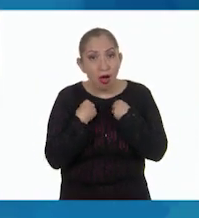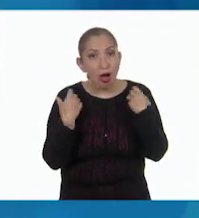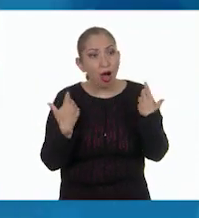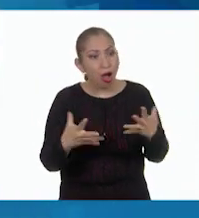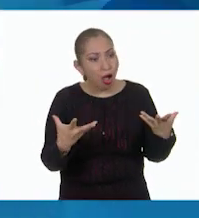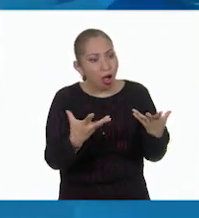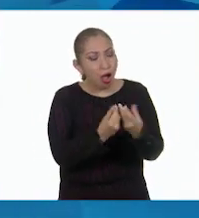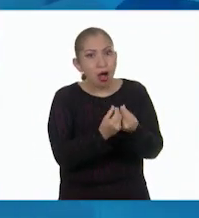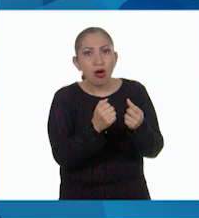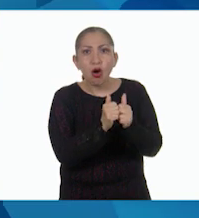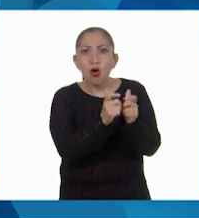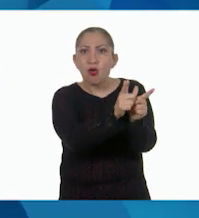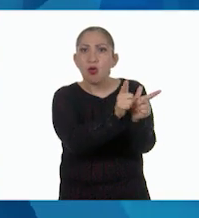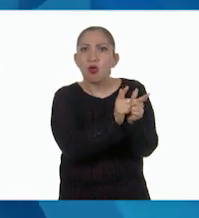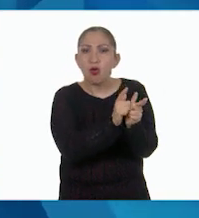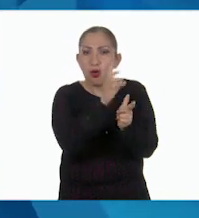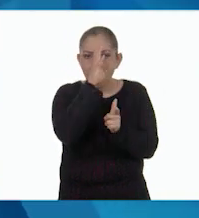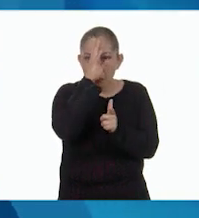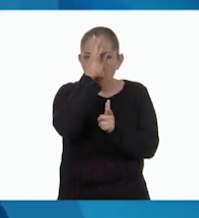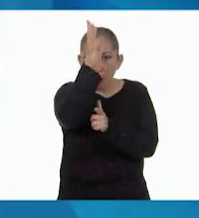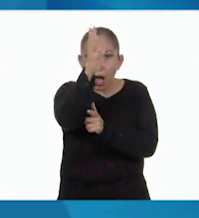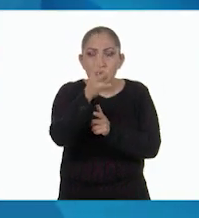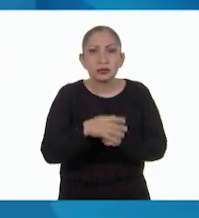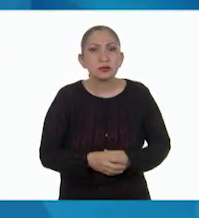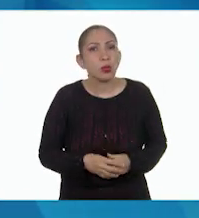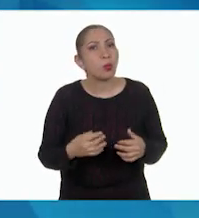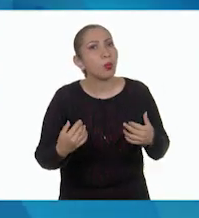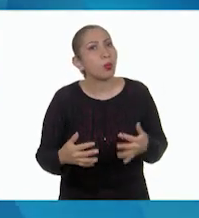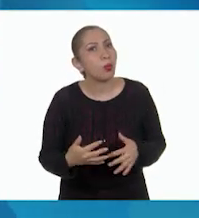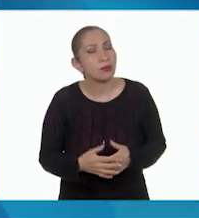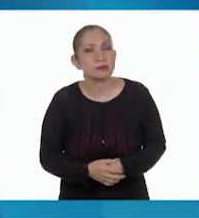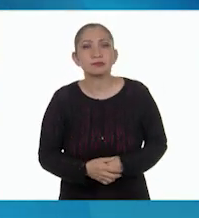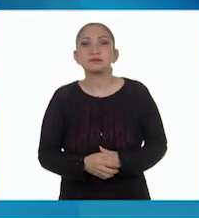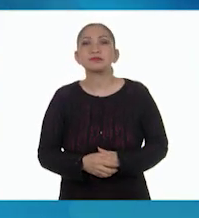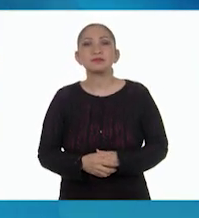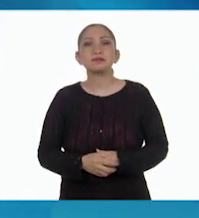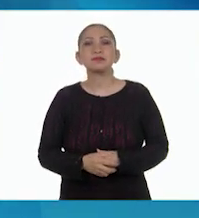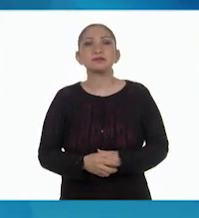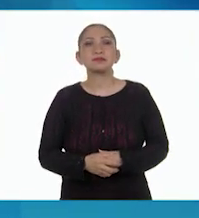estado viviendo, digamos, con los mayas mismos.